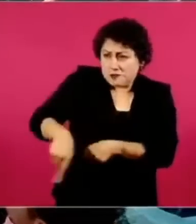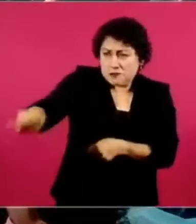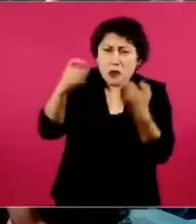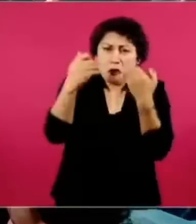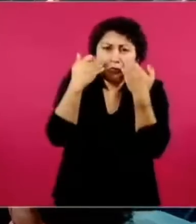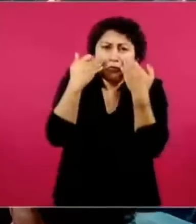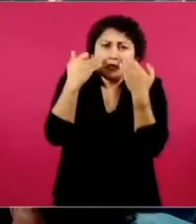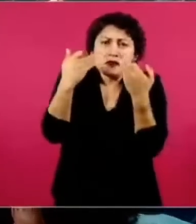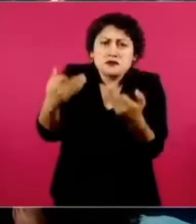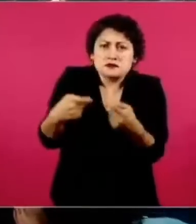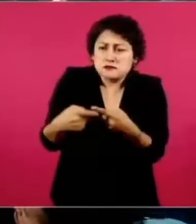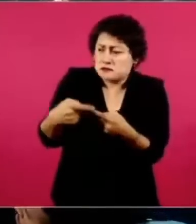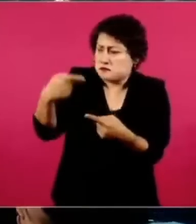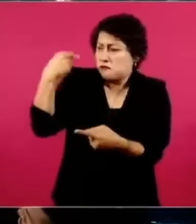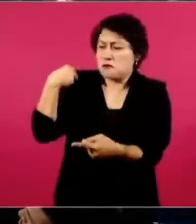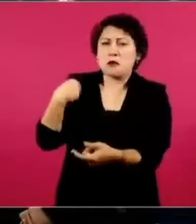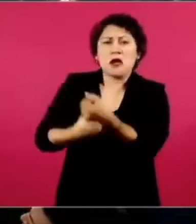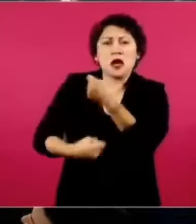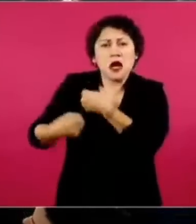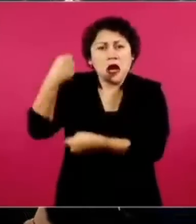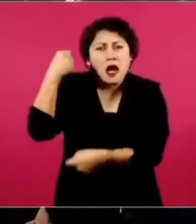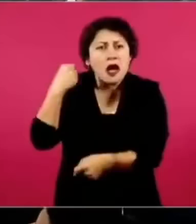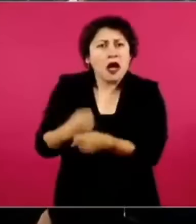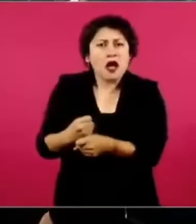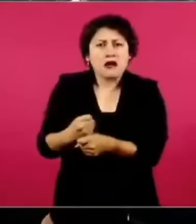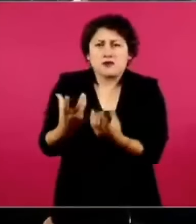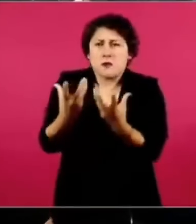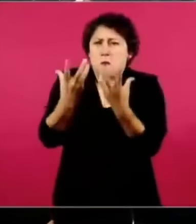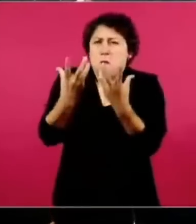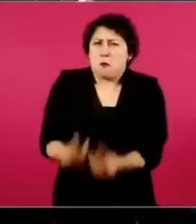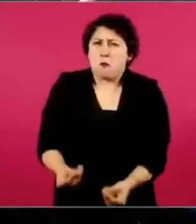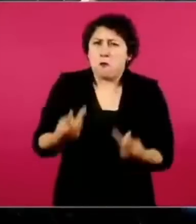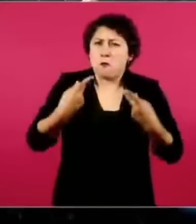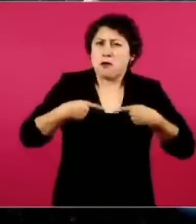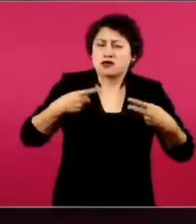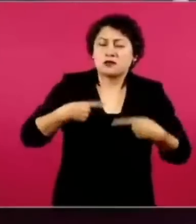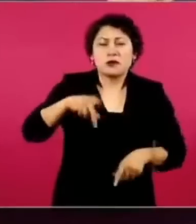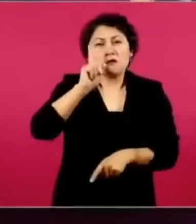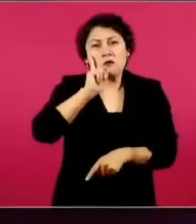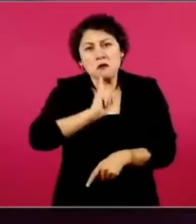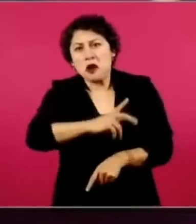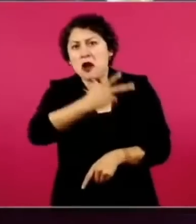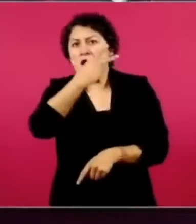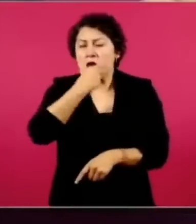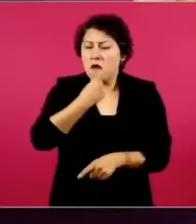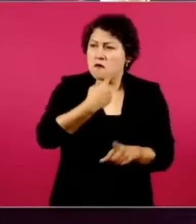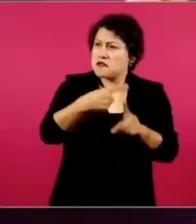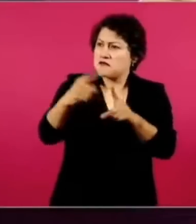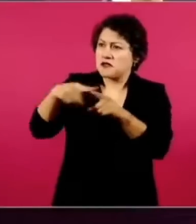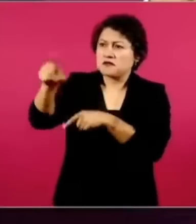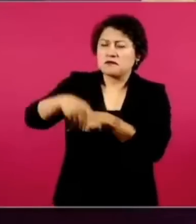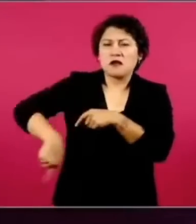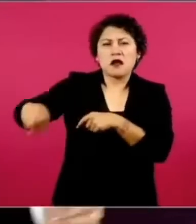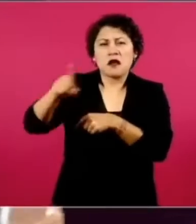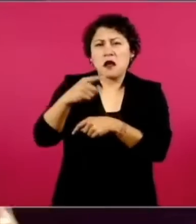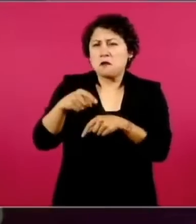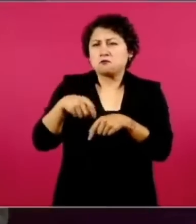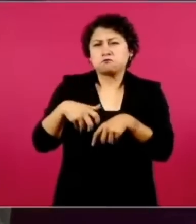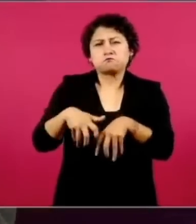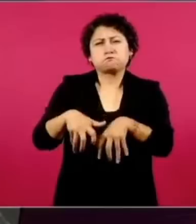de millones de mujeres y de hombres, haciendo conciencia, trabajando abajo. Les podría yo